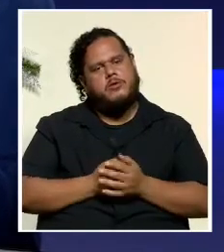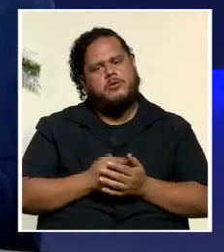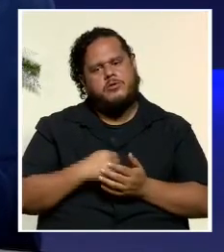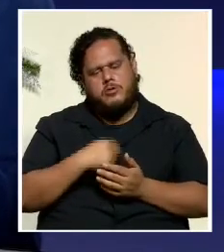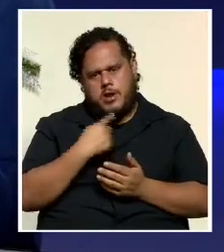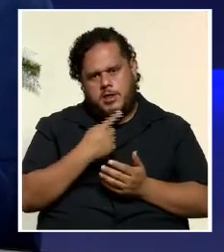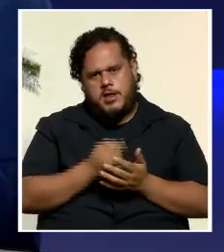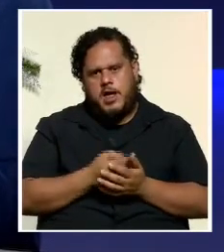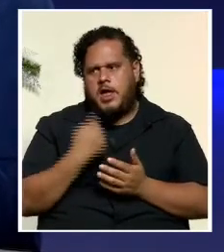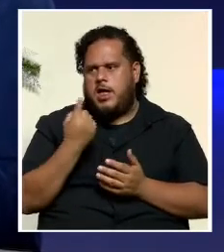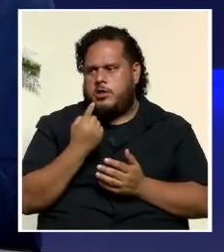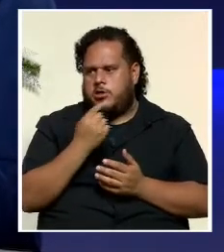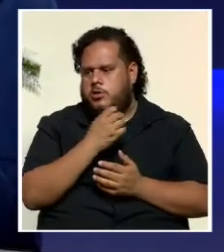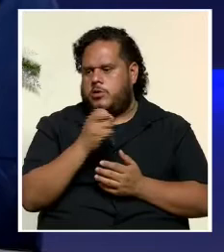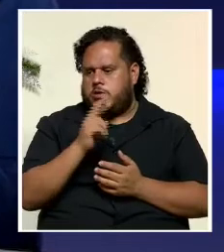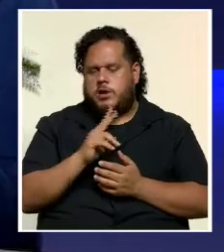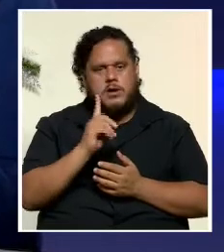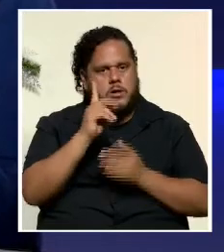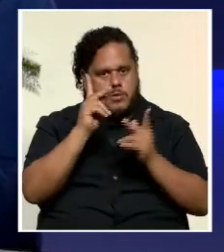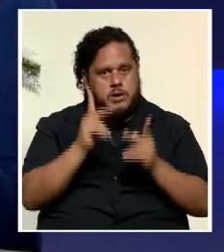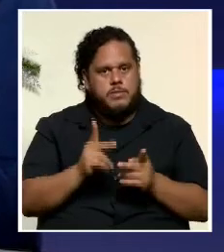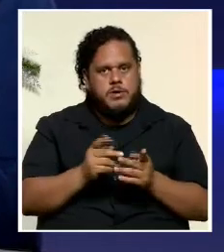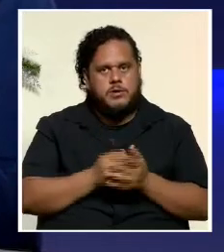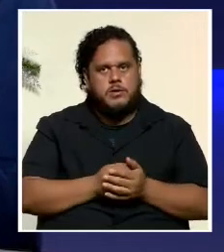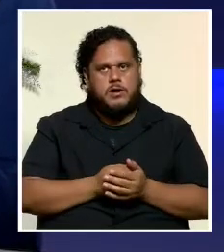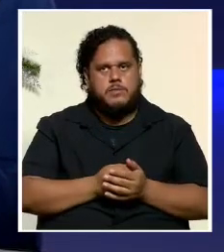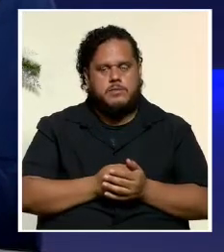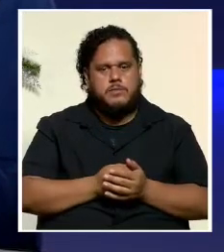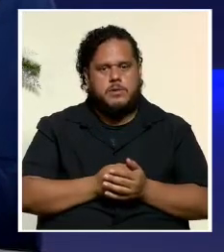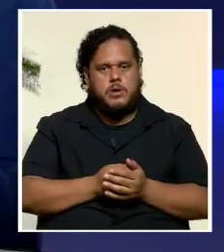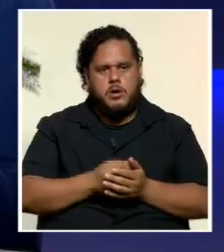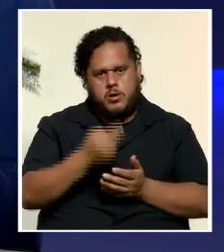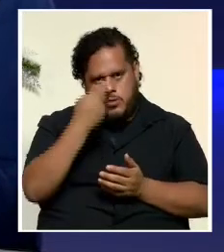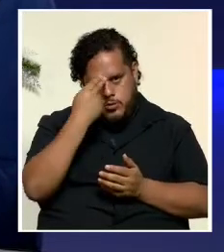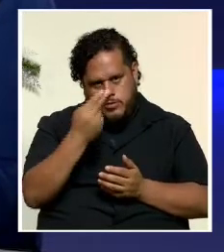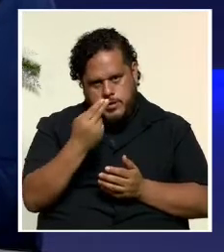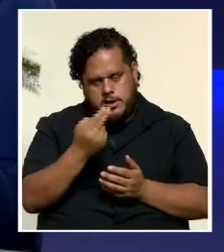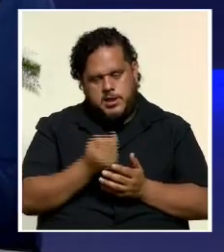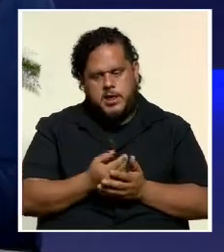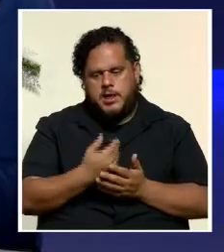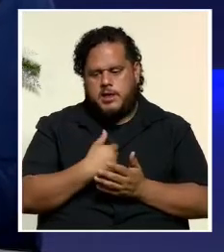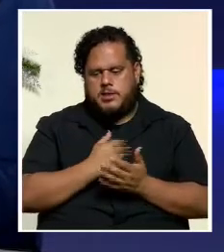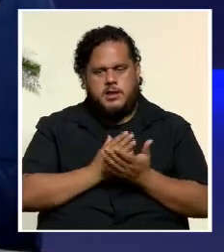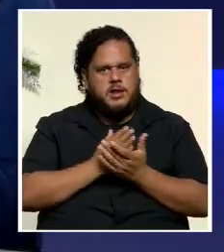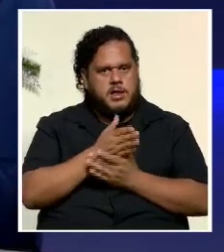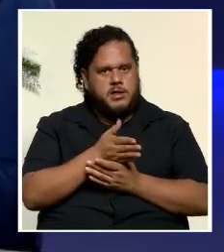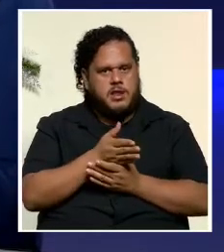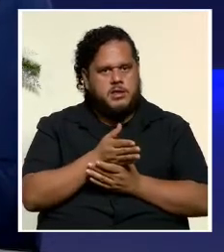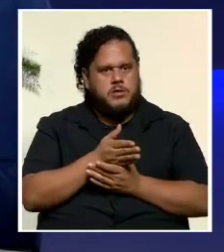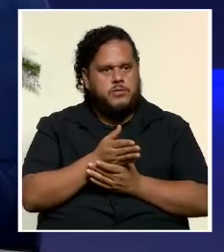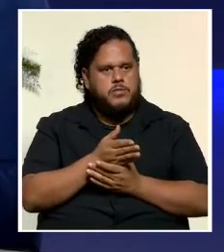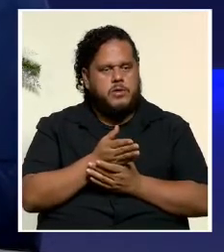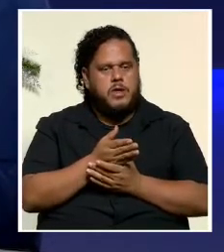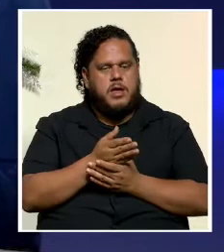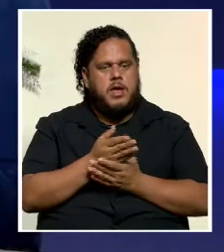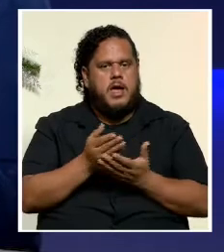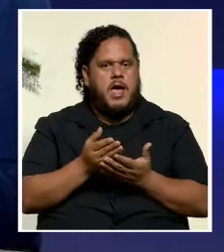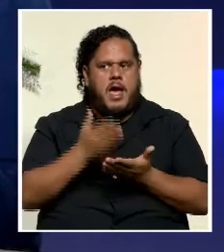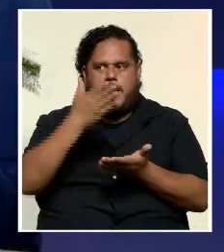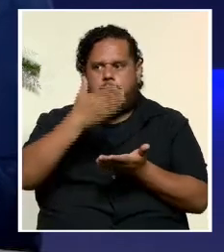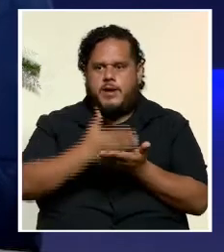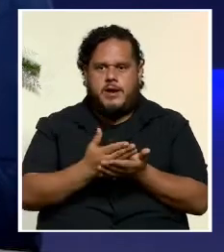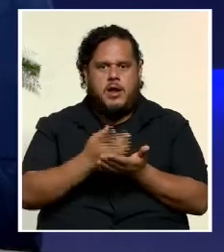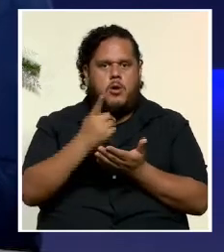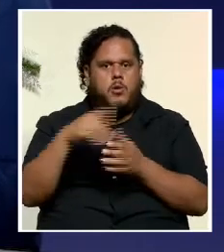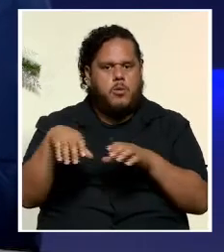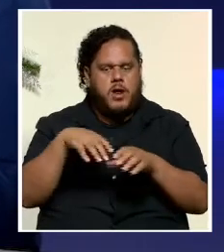decía, solo en Costa Rica una persona humilde y sencilla tiene acceso a pararle un acto hasta el más